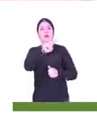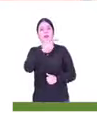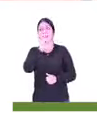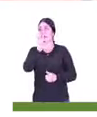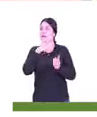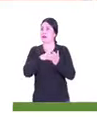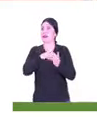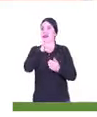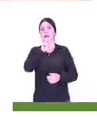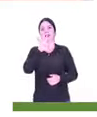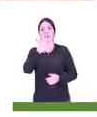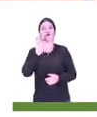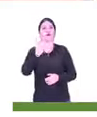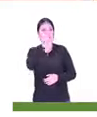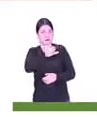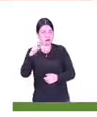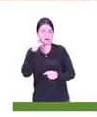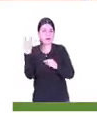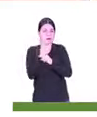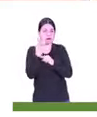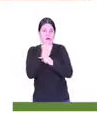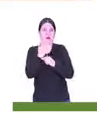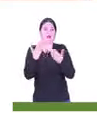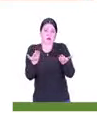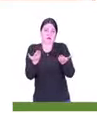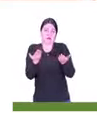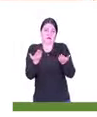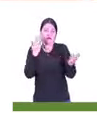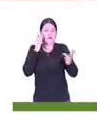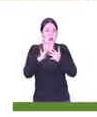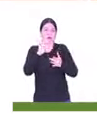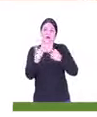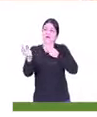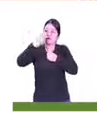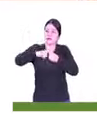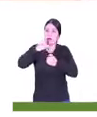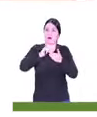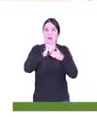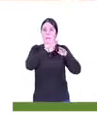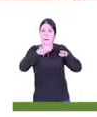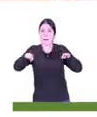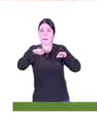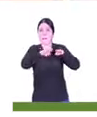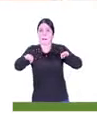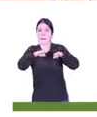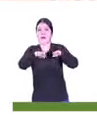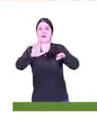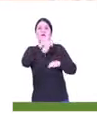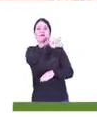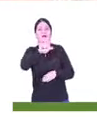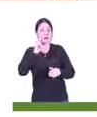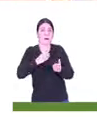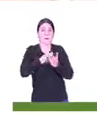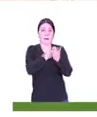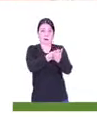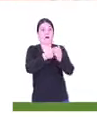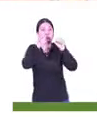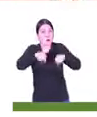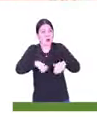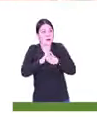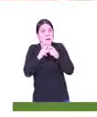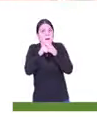23.075 usuarios en estos cupos de parqueos de zonas pagas que vamos a seguir creciendo en la ciudad y que